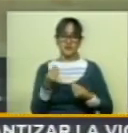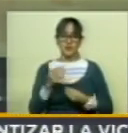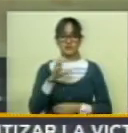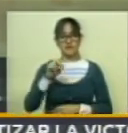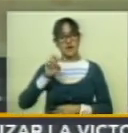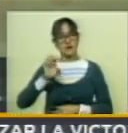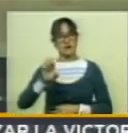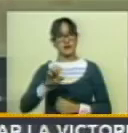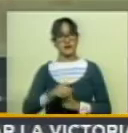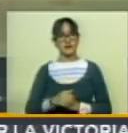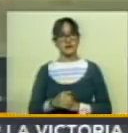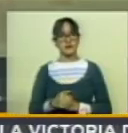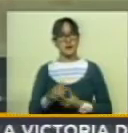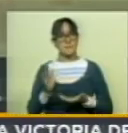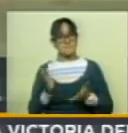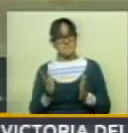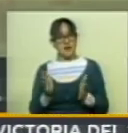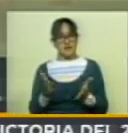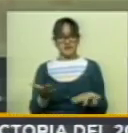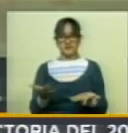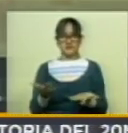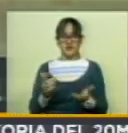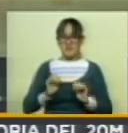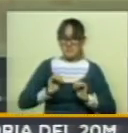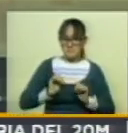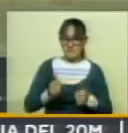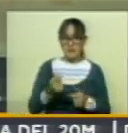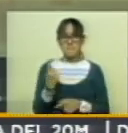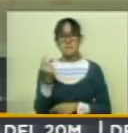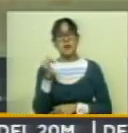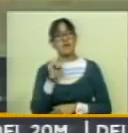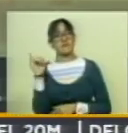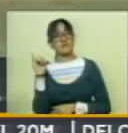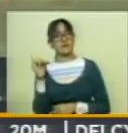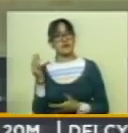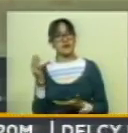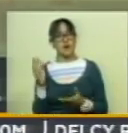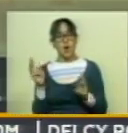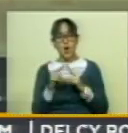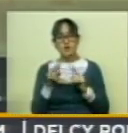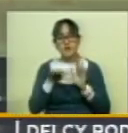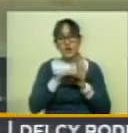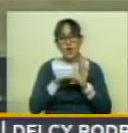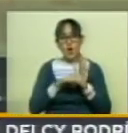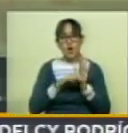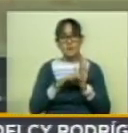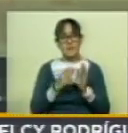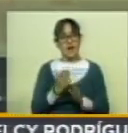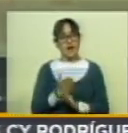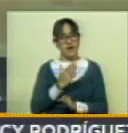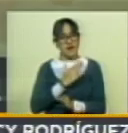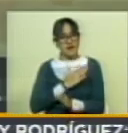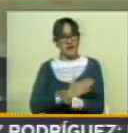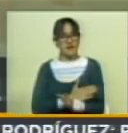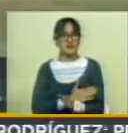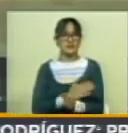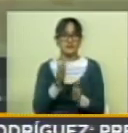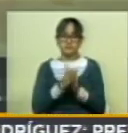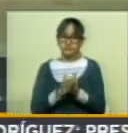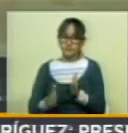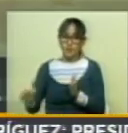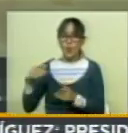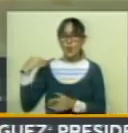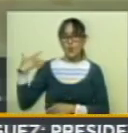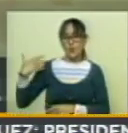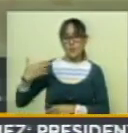Nacional Electoral. Pareciera como que estamos comenzando a hacer por primera vez a conocer unas normas que se han aplicado a lo largo de los